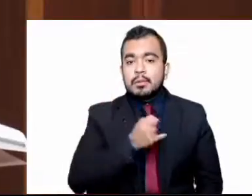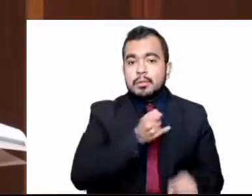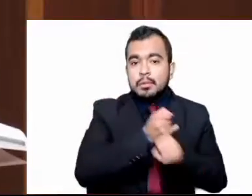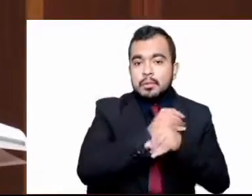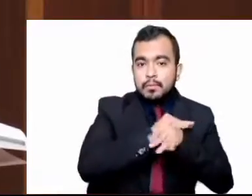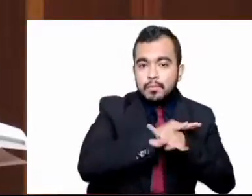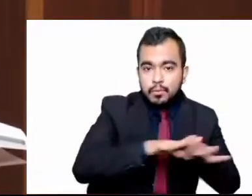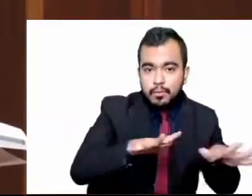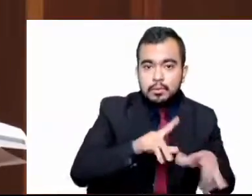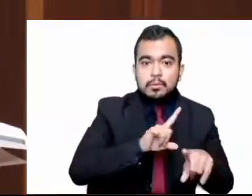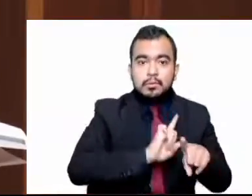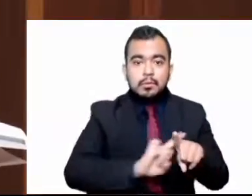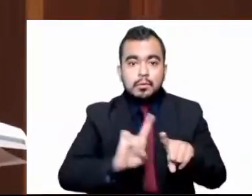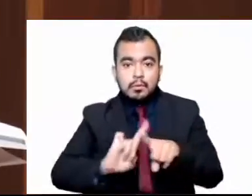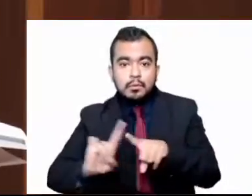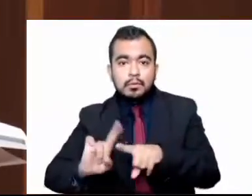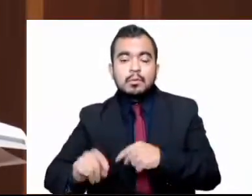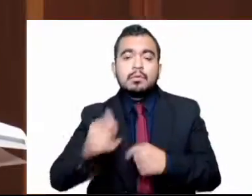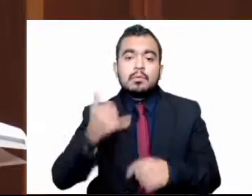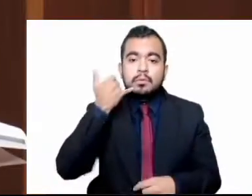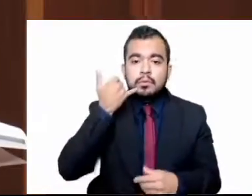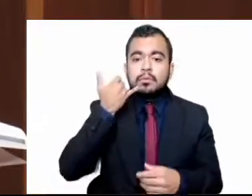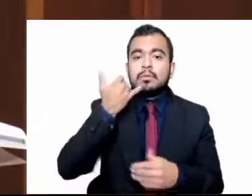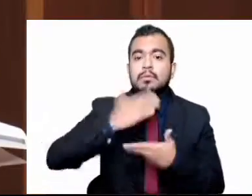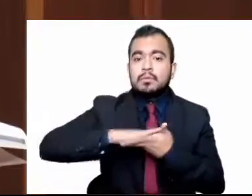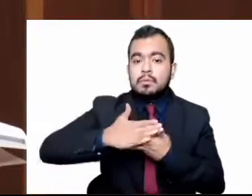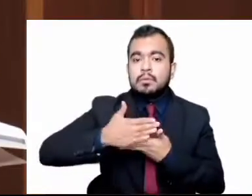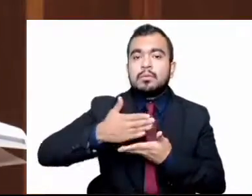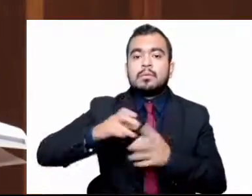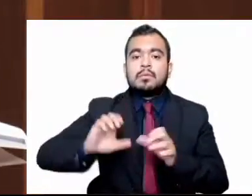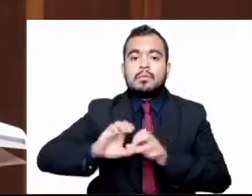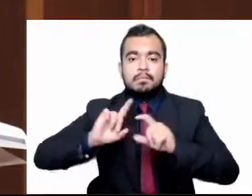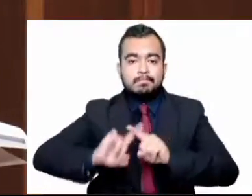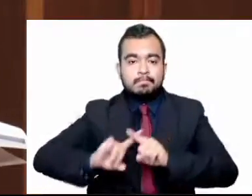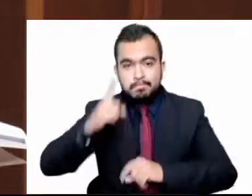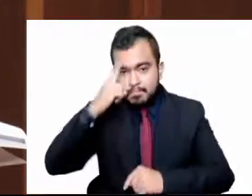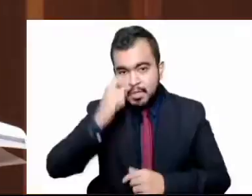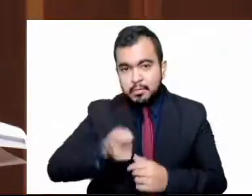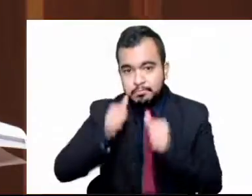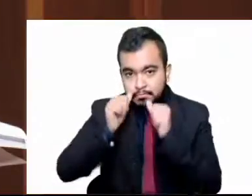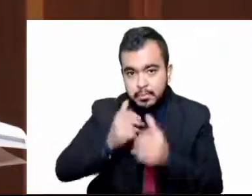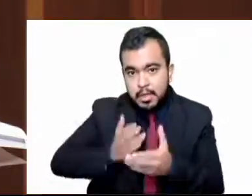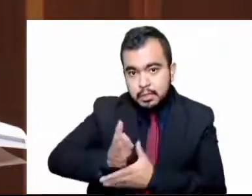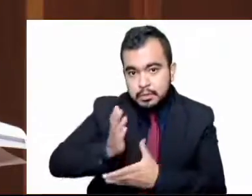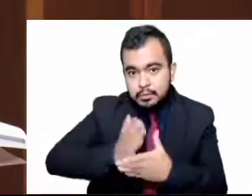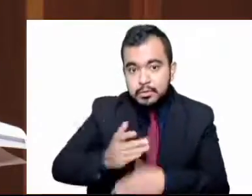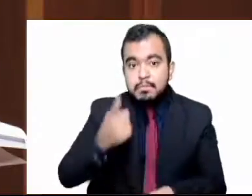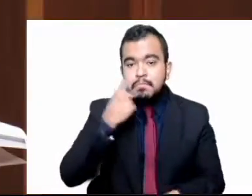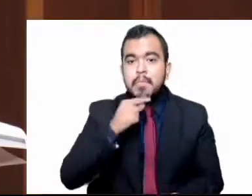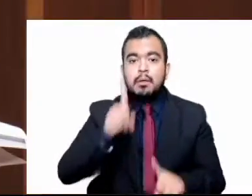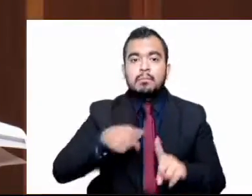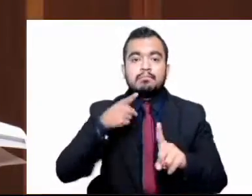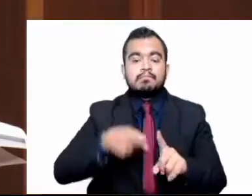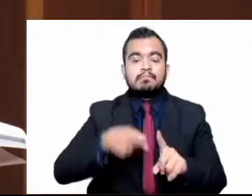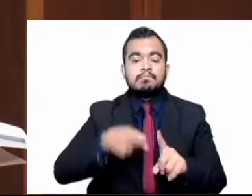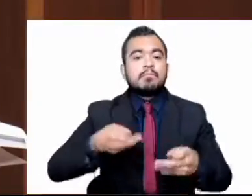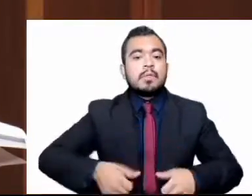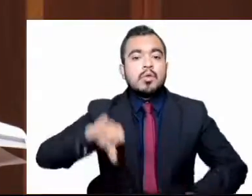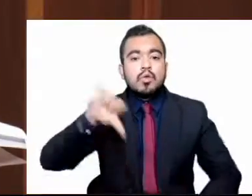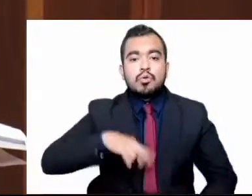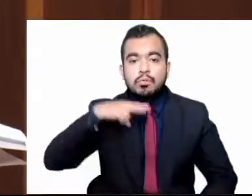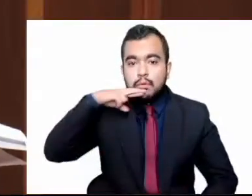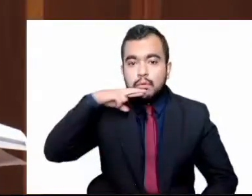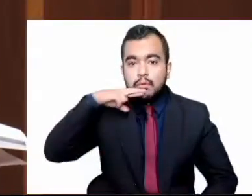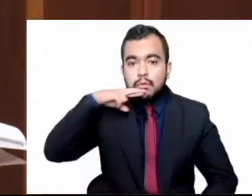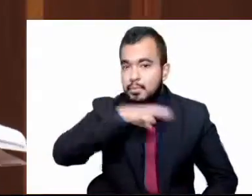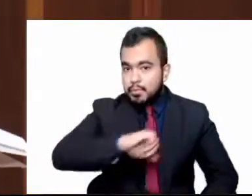su accesibilidad, con el propósito de generar una atención y asistencia eficiente e inmediatas, así como una